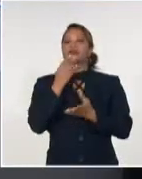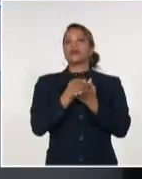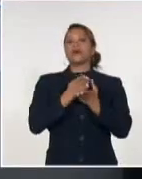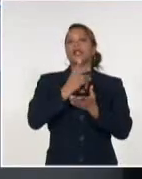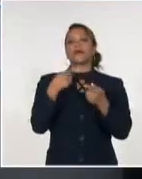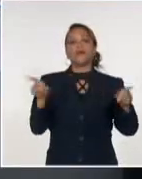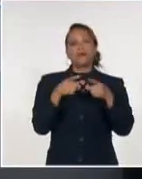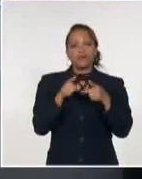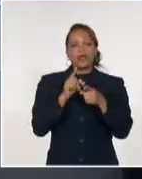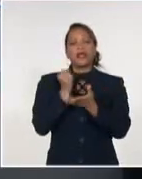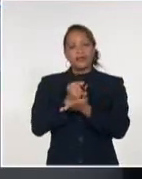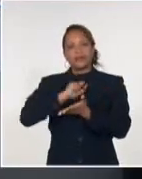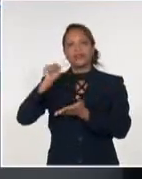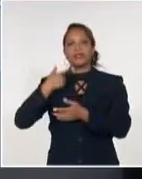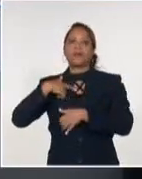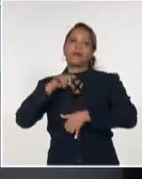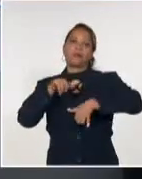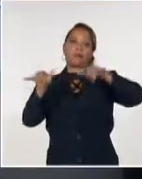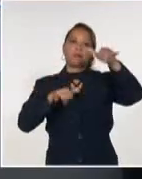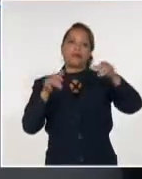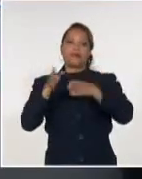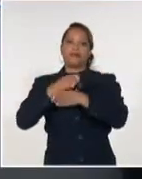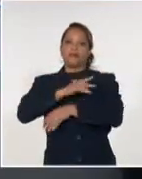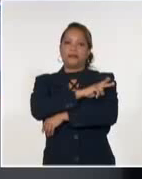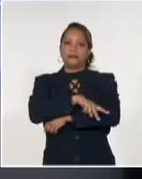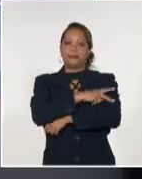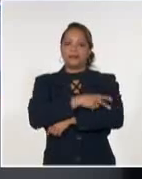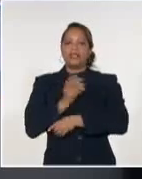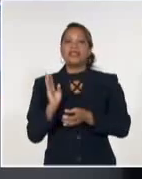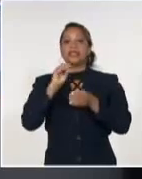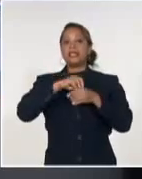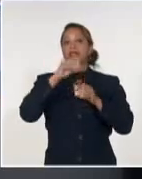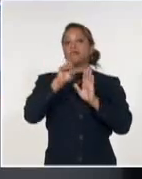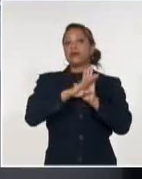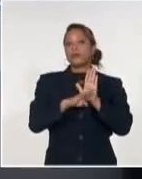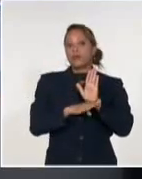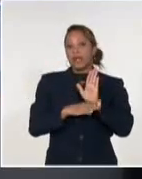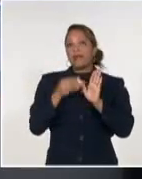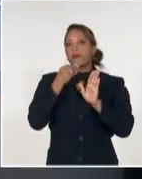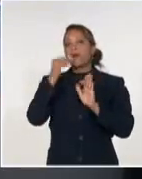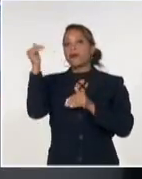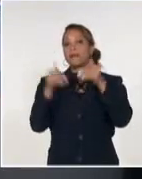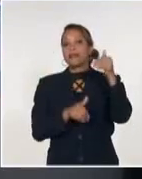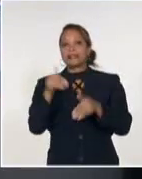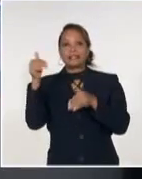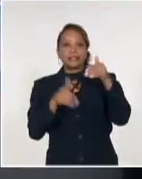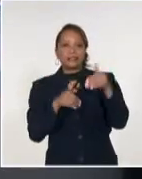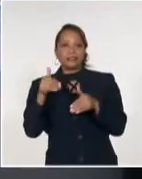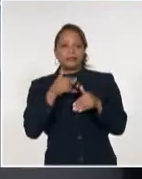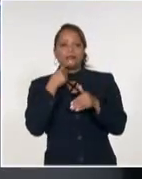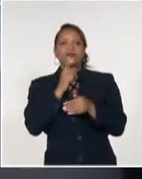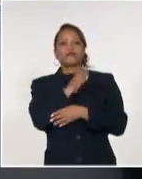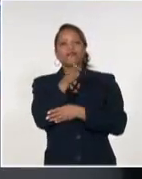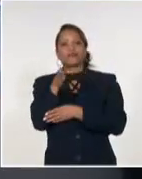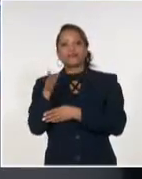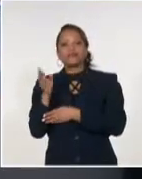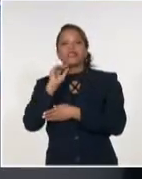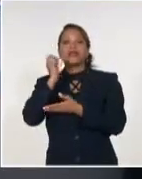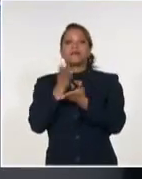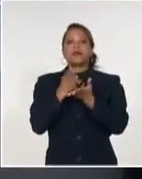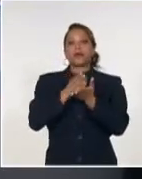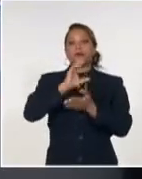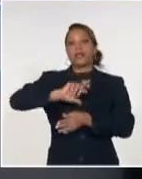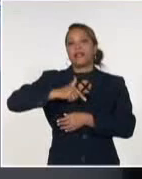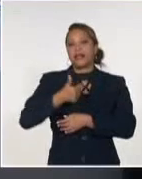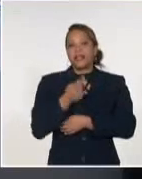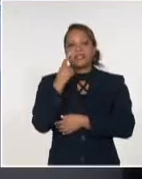se está organizando que en el marco del festival, dentro del programa colateral, puedan estar, participar en un recorrido por las escuelas y puedan recorrer los